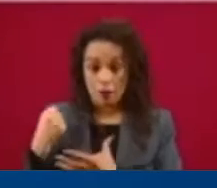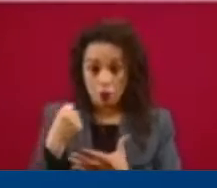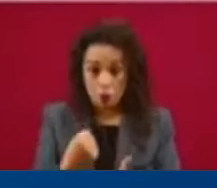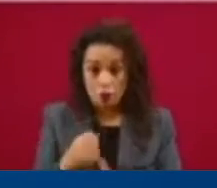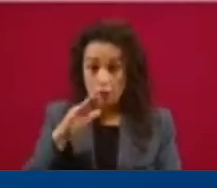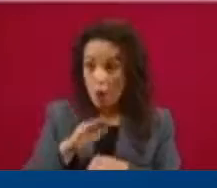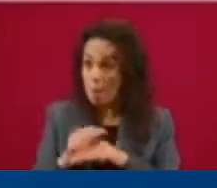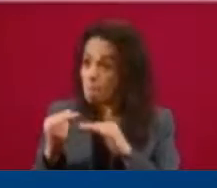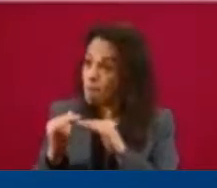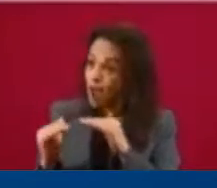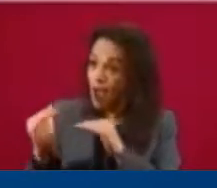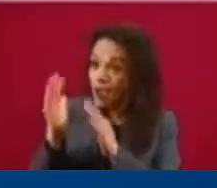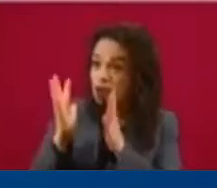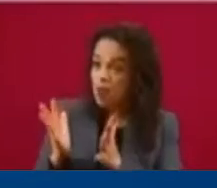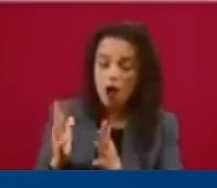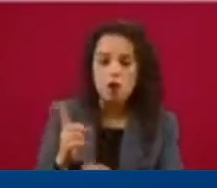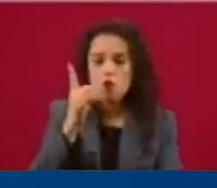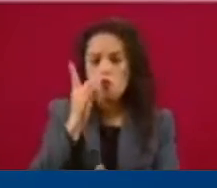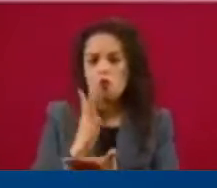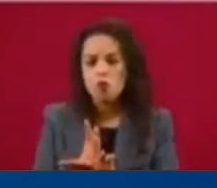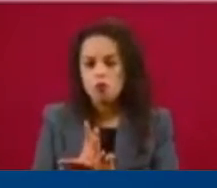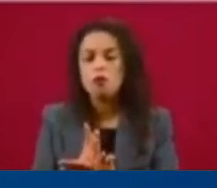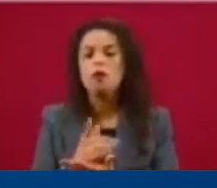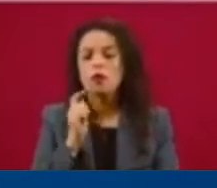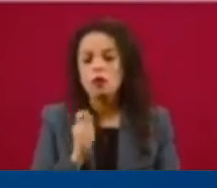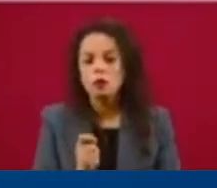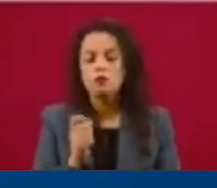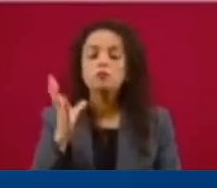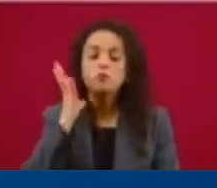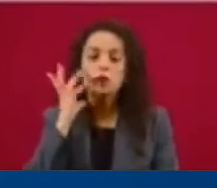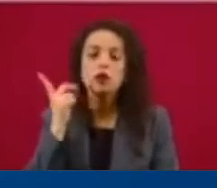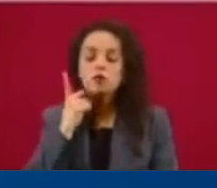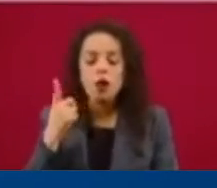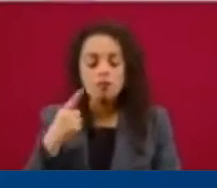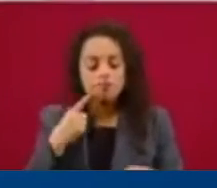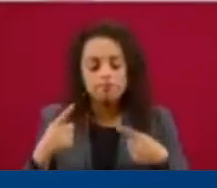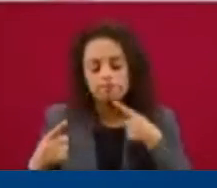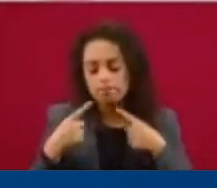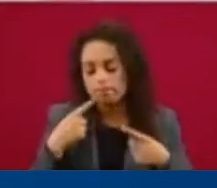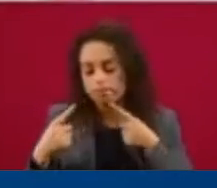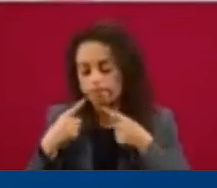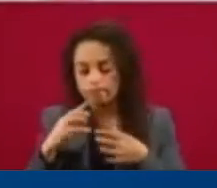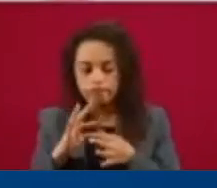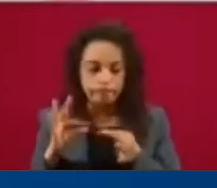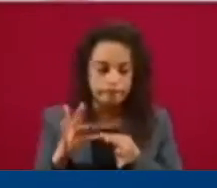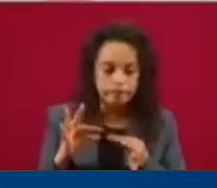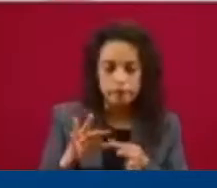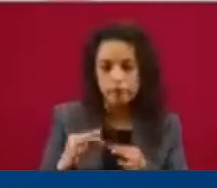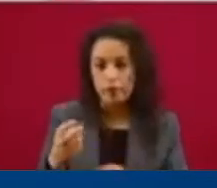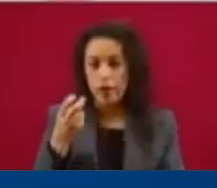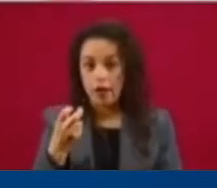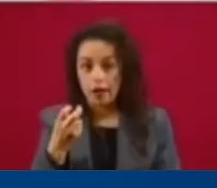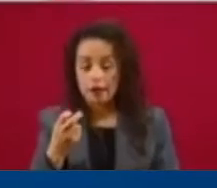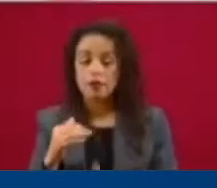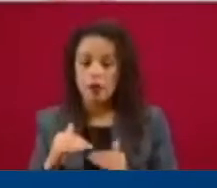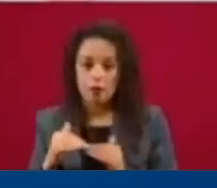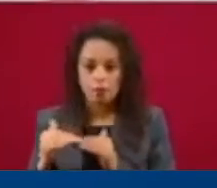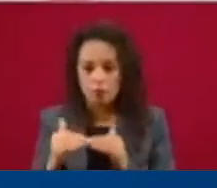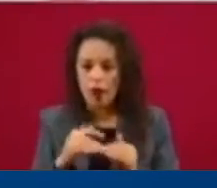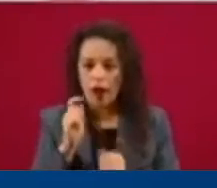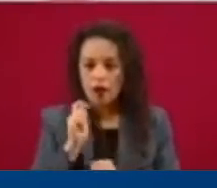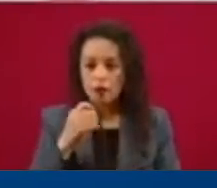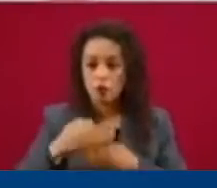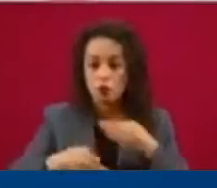siendo el consumo nacional de servicios el que presenta una mayor caída del 23 por ciento pero hablemos del consumo público